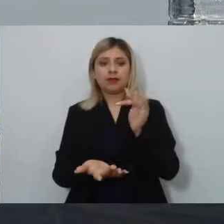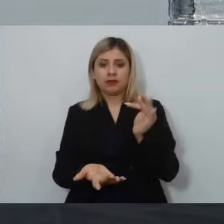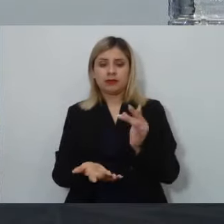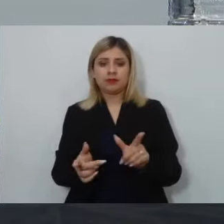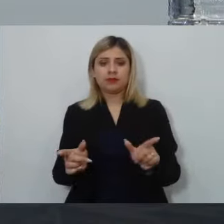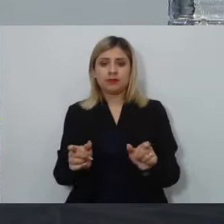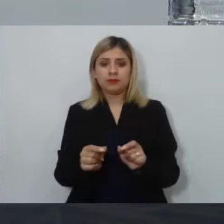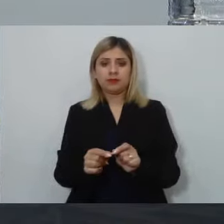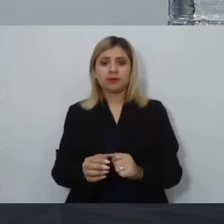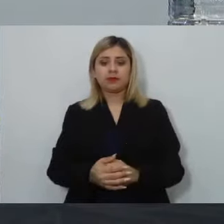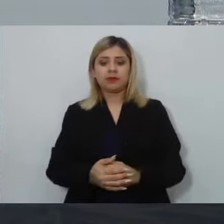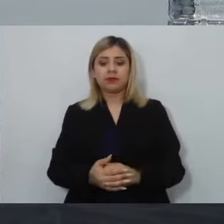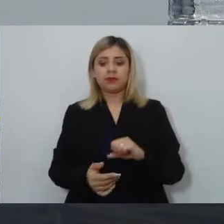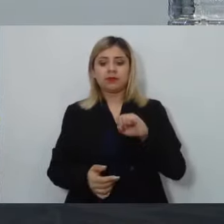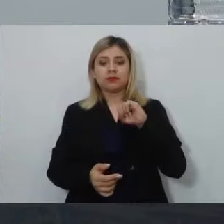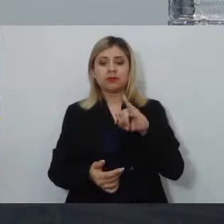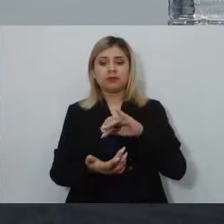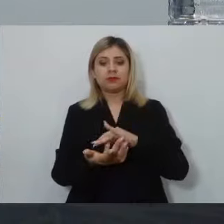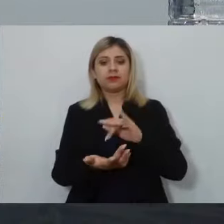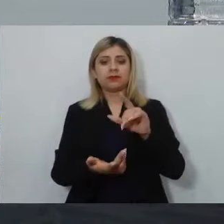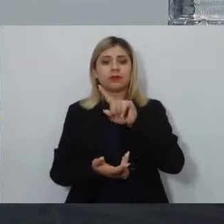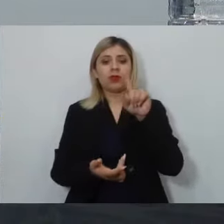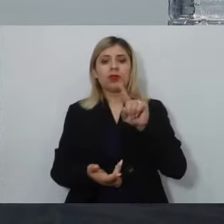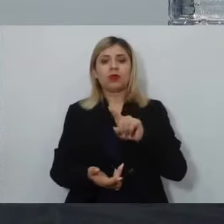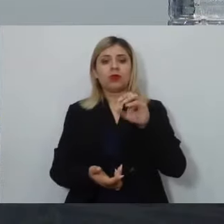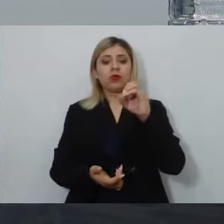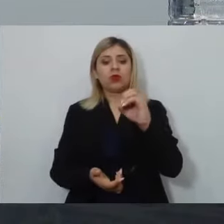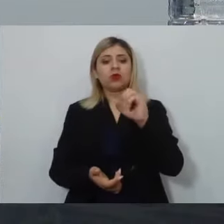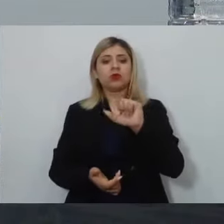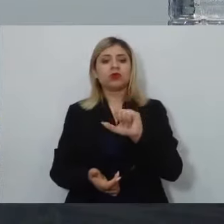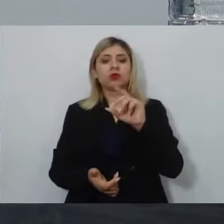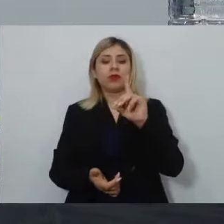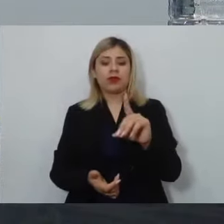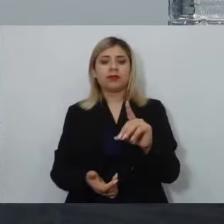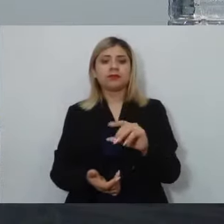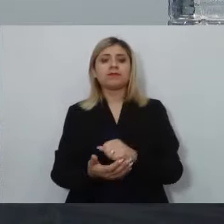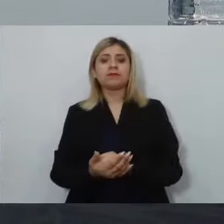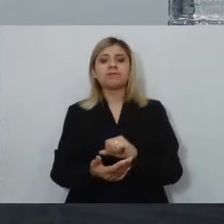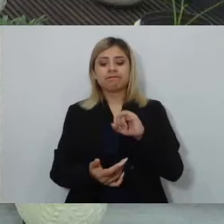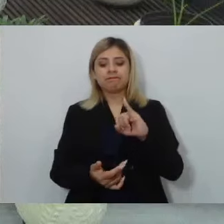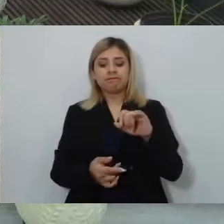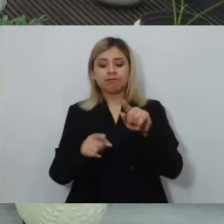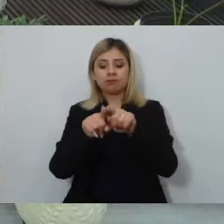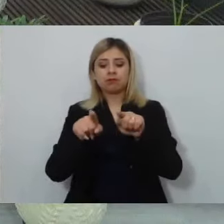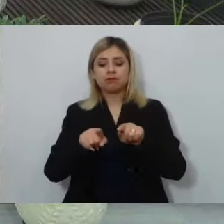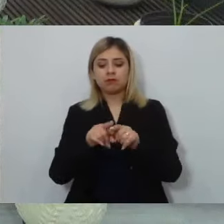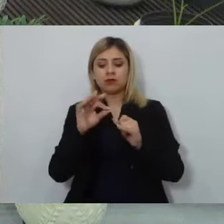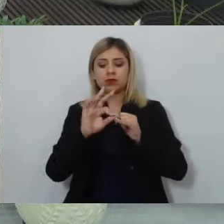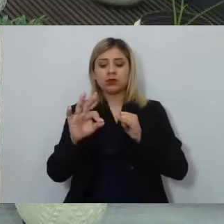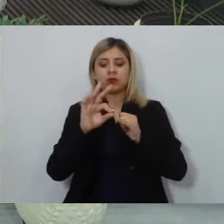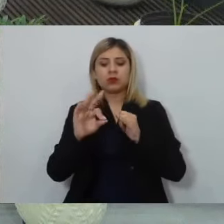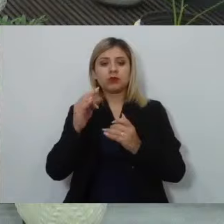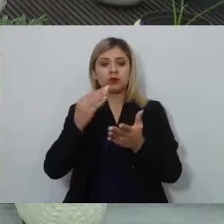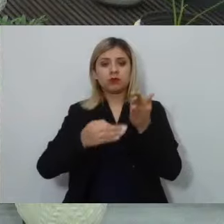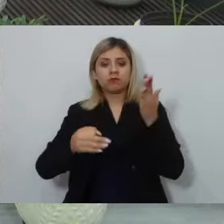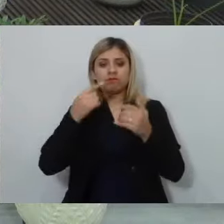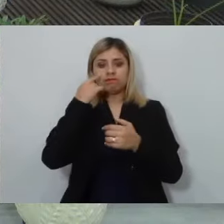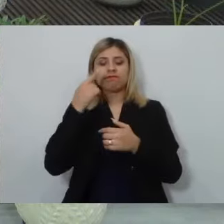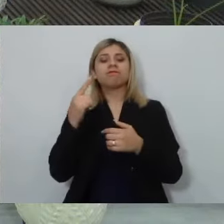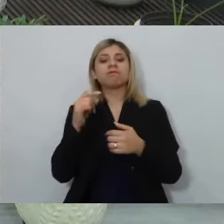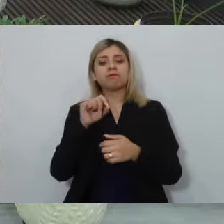términos le cedo ahora el uso de la voz al Señor representante del partido político morena Jorge mendoza tiene la